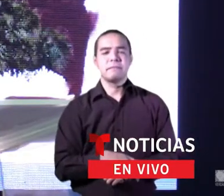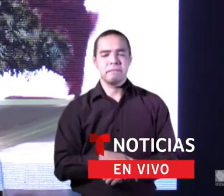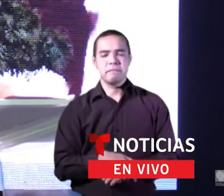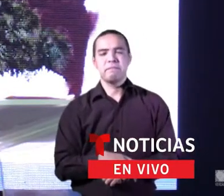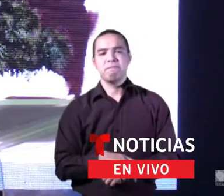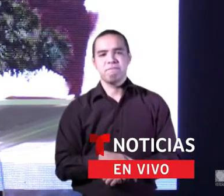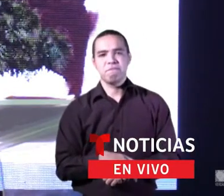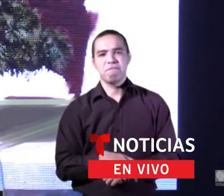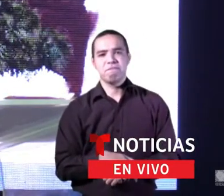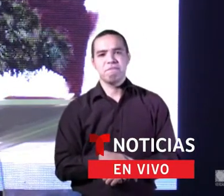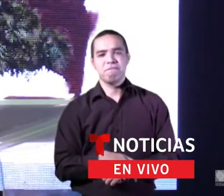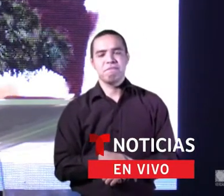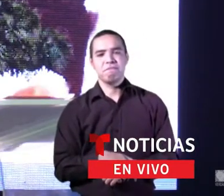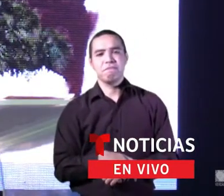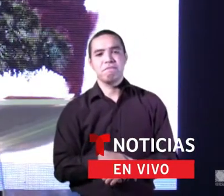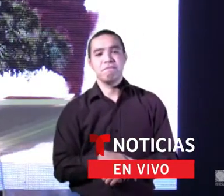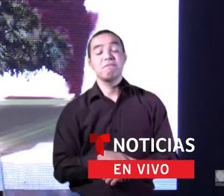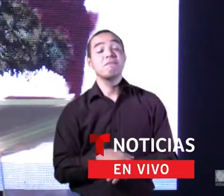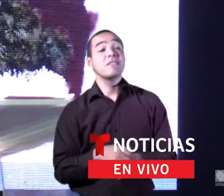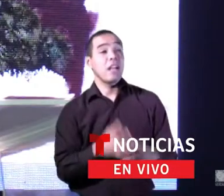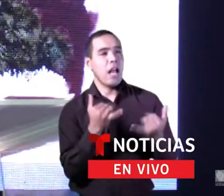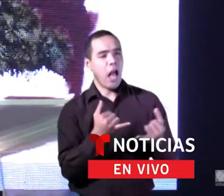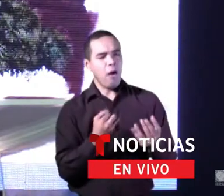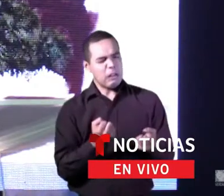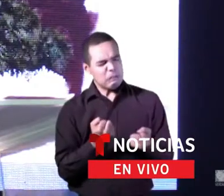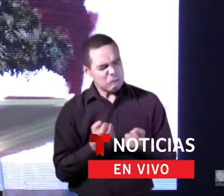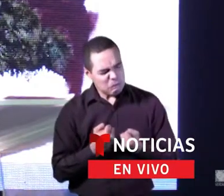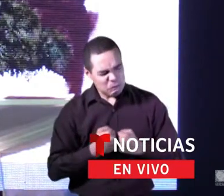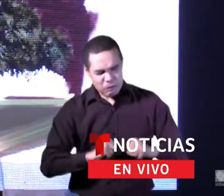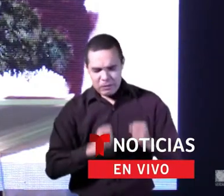y me cuesta trabajo no seguir llorando